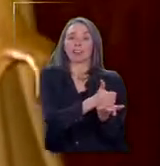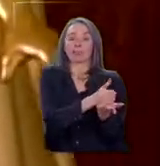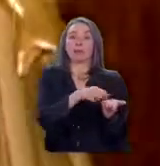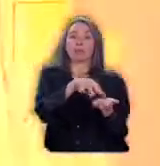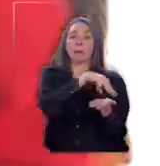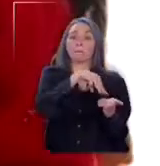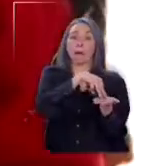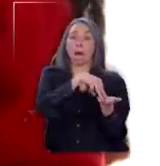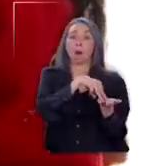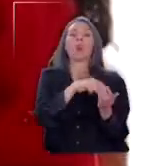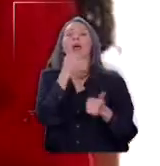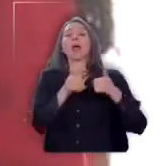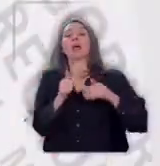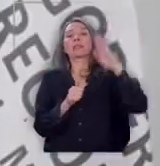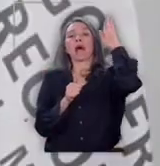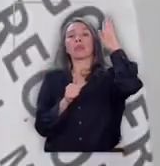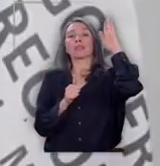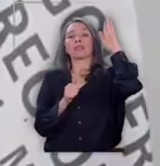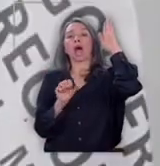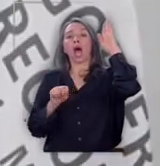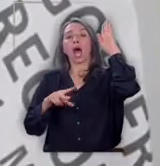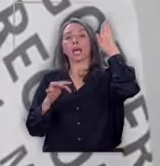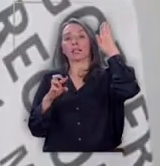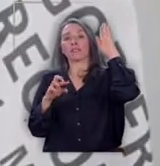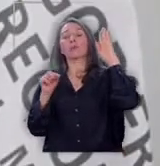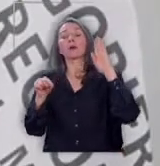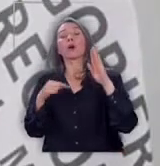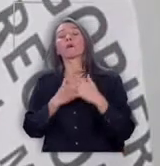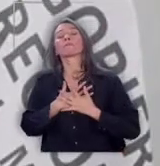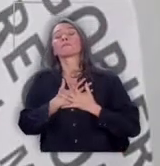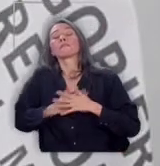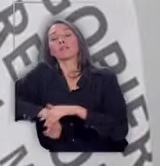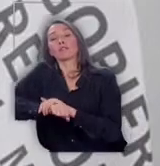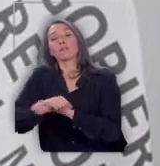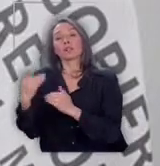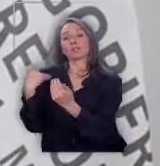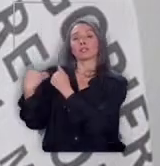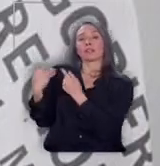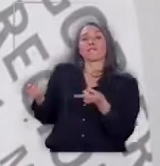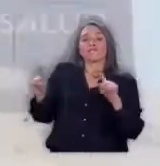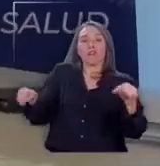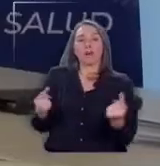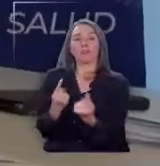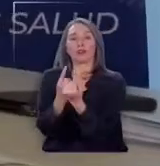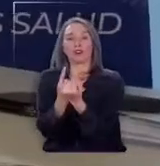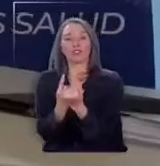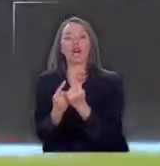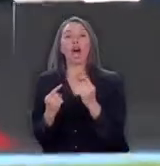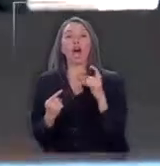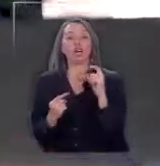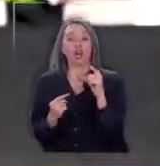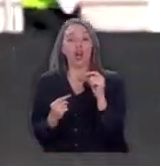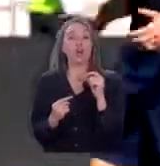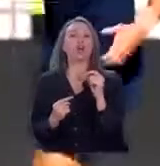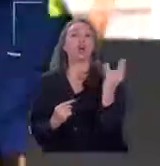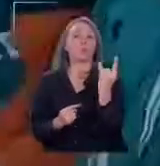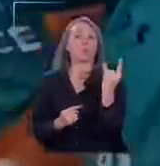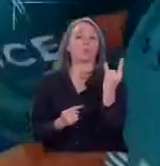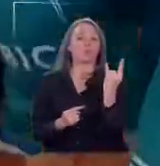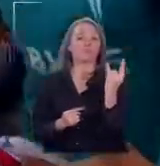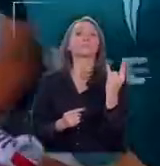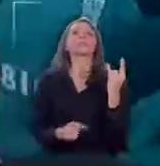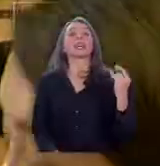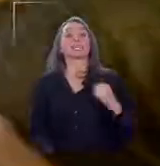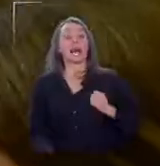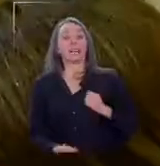maule para postular a quilín hoy esta pasión me llama para que volvamos a reencontrarnos Colo Colo la u católica estarían